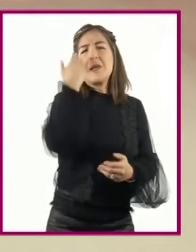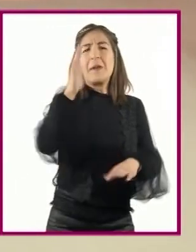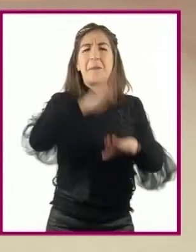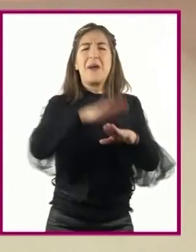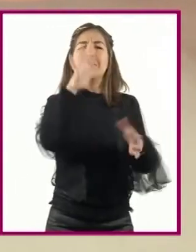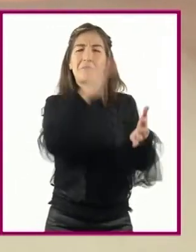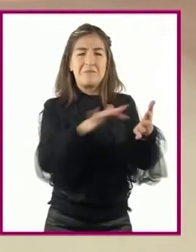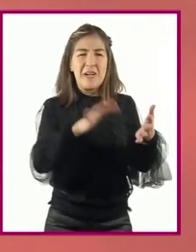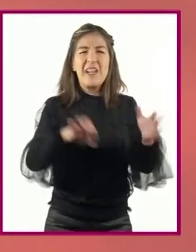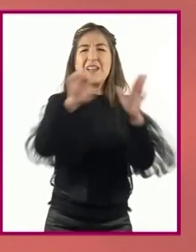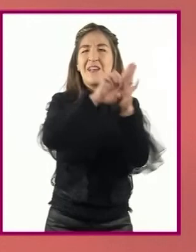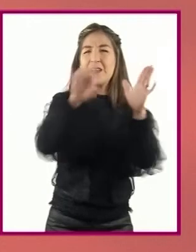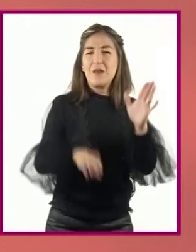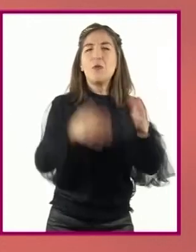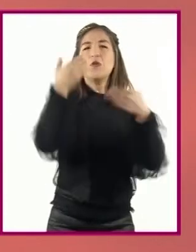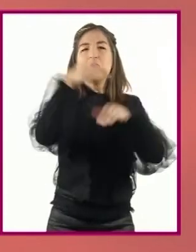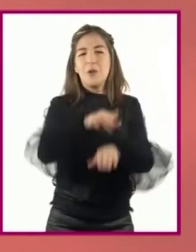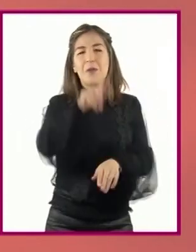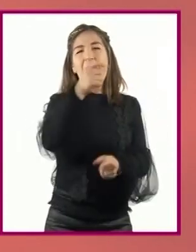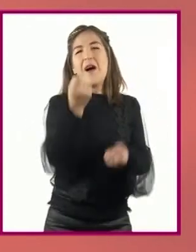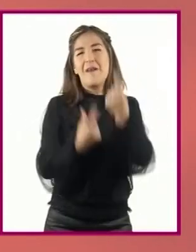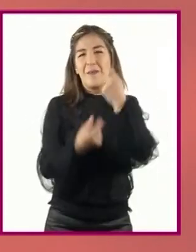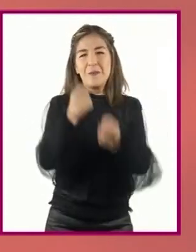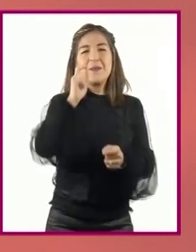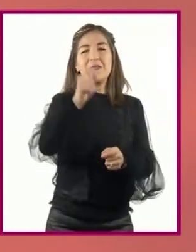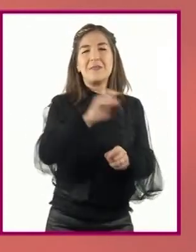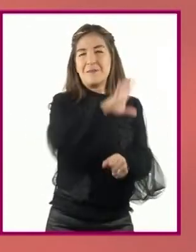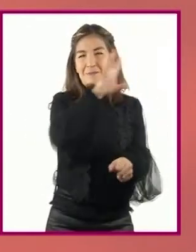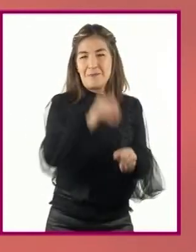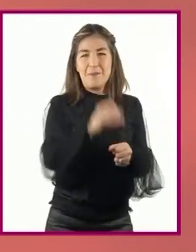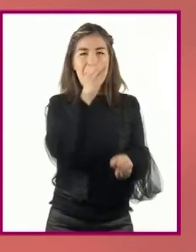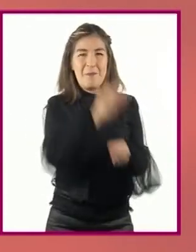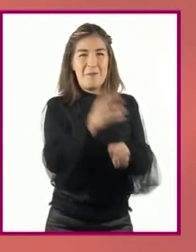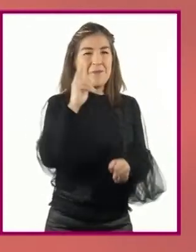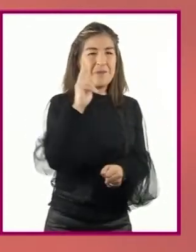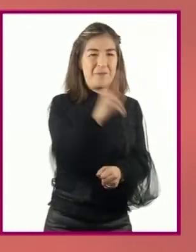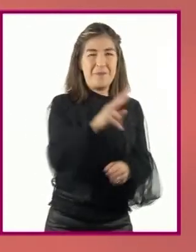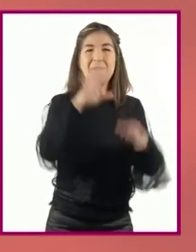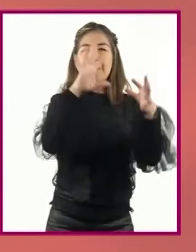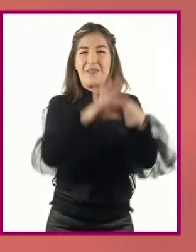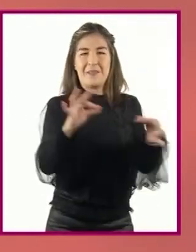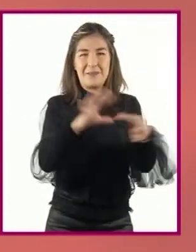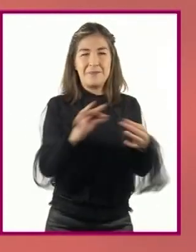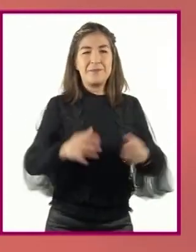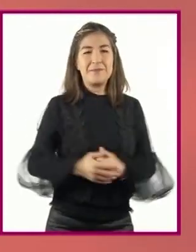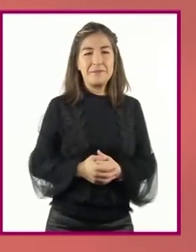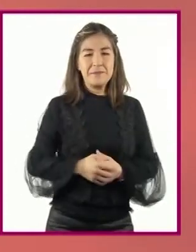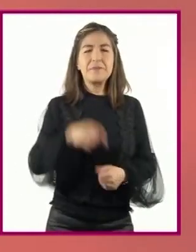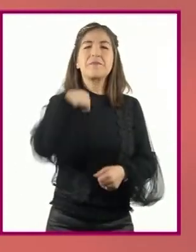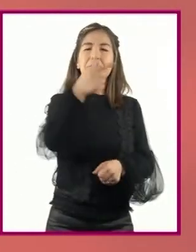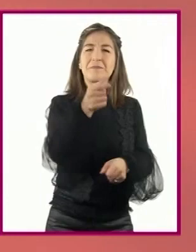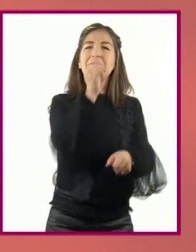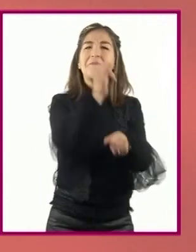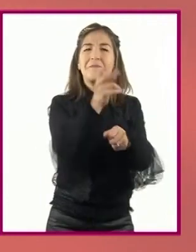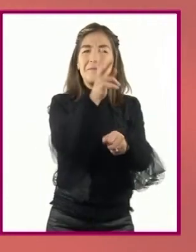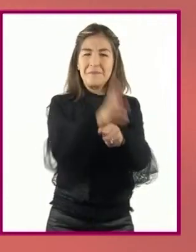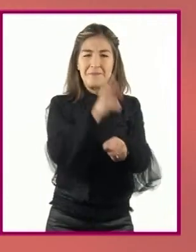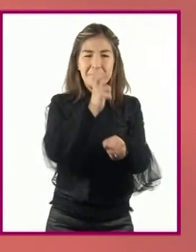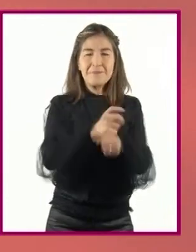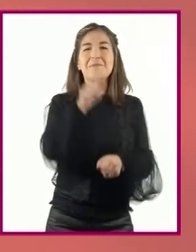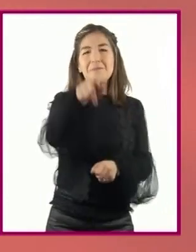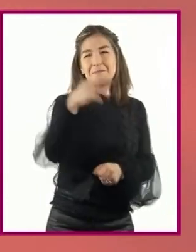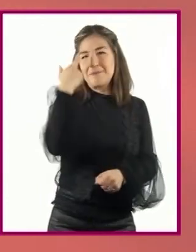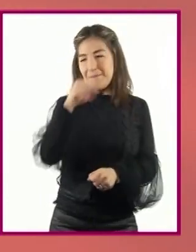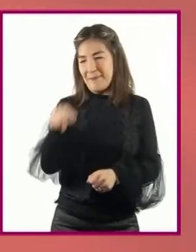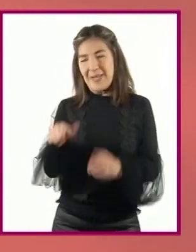o reflexionar sobre algunos de los contenidos que hoy hemos explicado, los invito a que revisen su libro